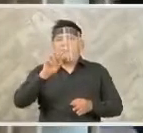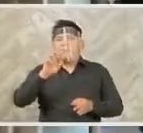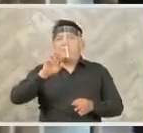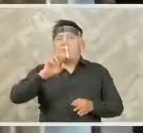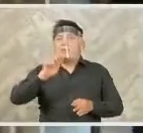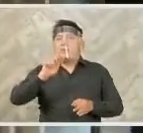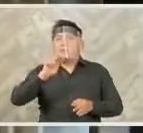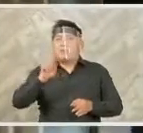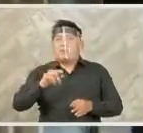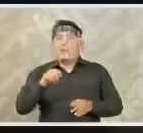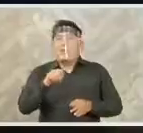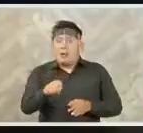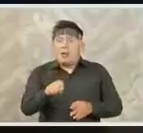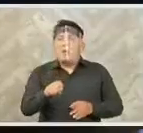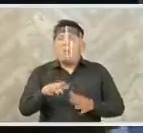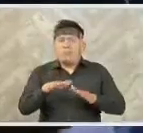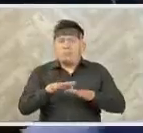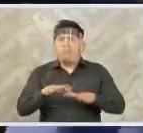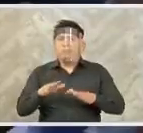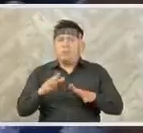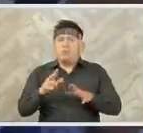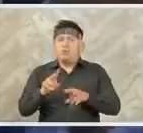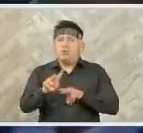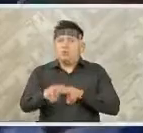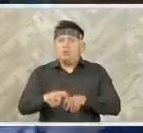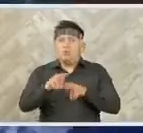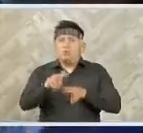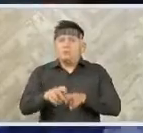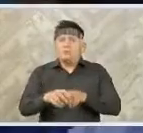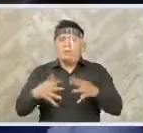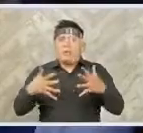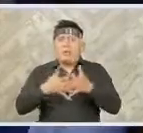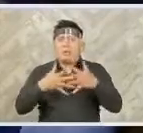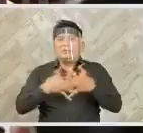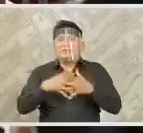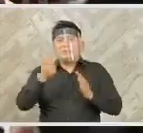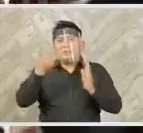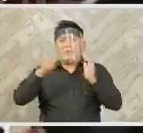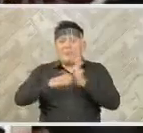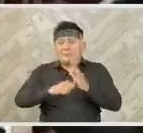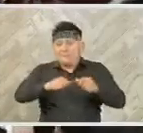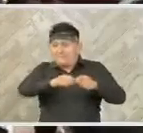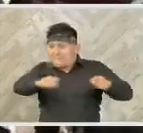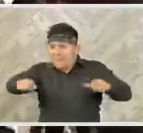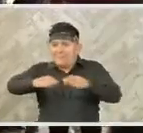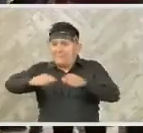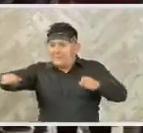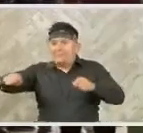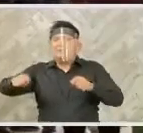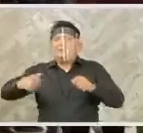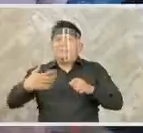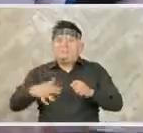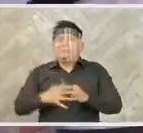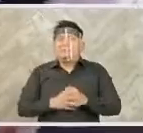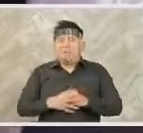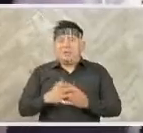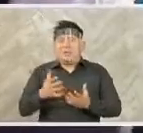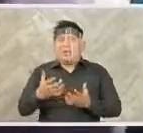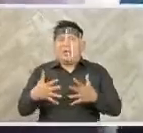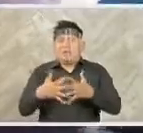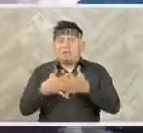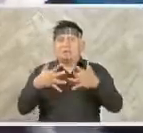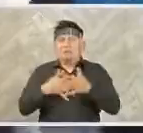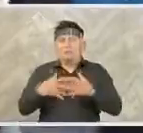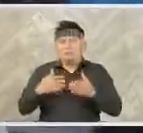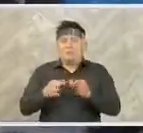Azuzulia, donde se siembra más de 10.000 hectáreas de arroz, que es nuestro principal cultivo. Si seguimos hacia el norte, llegamos a Agua Clara